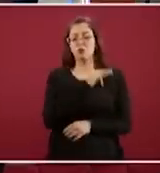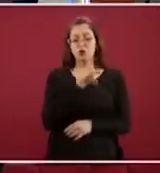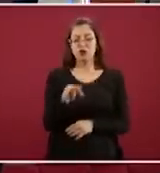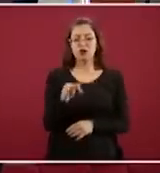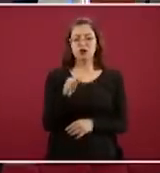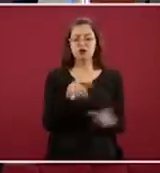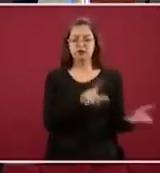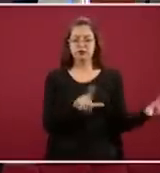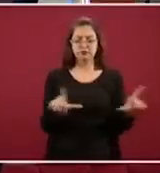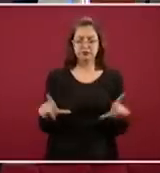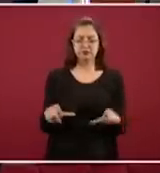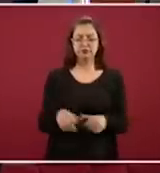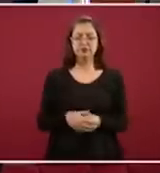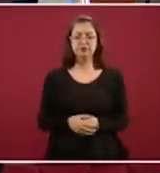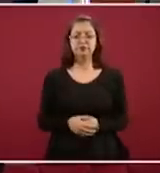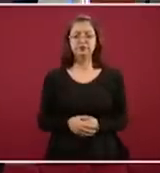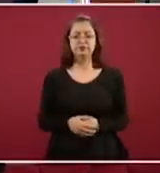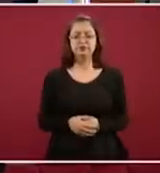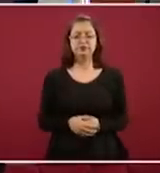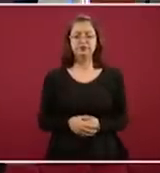favor.